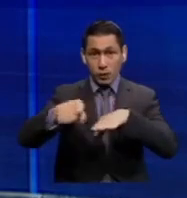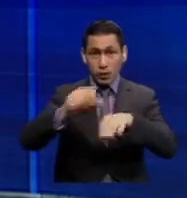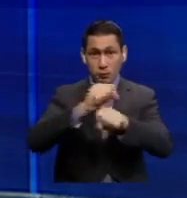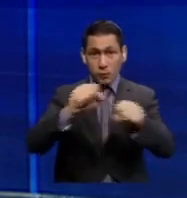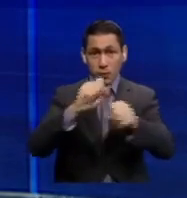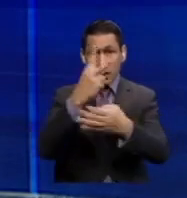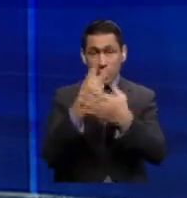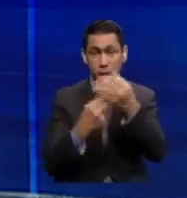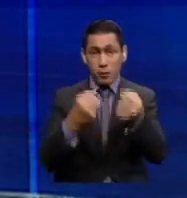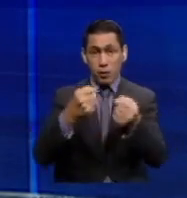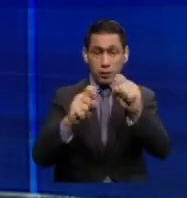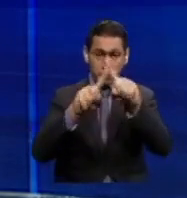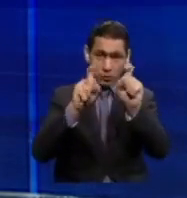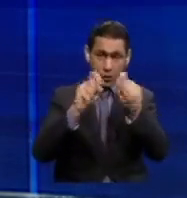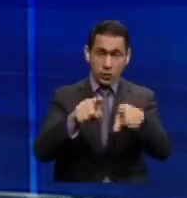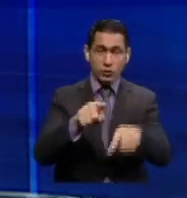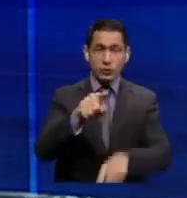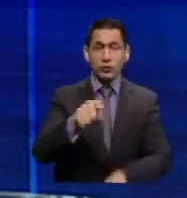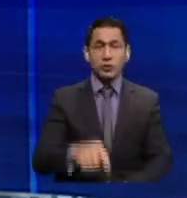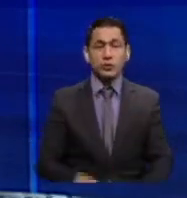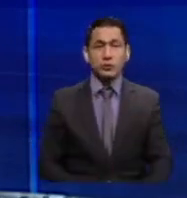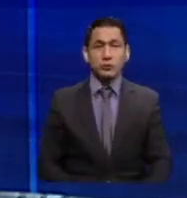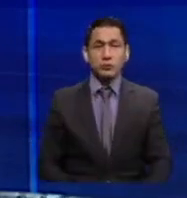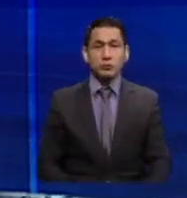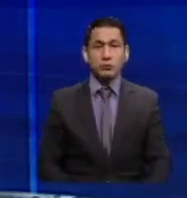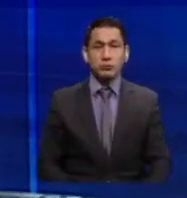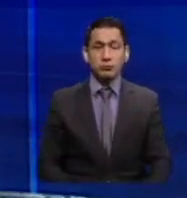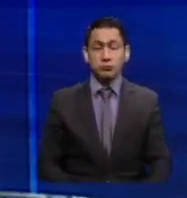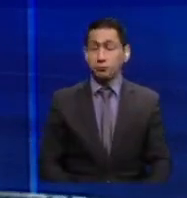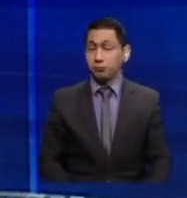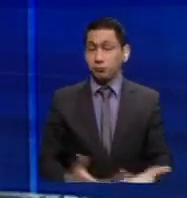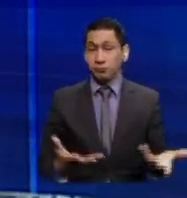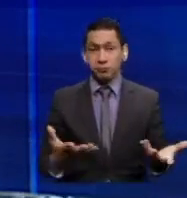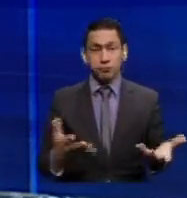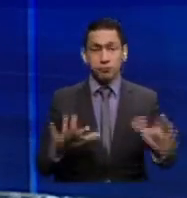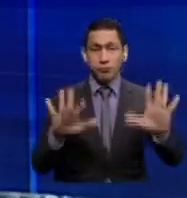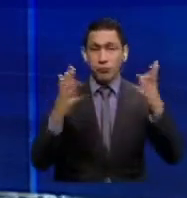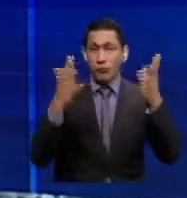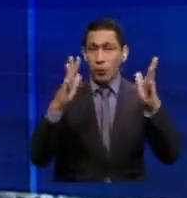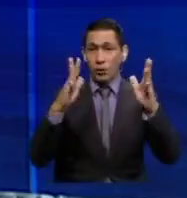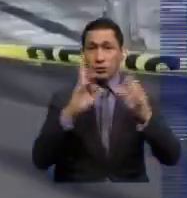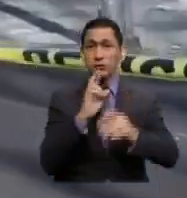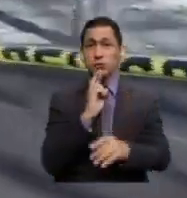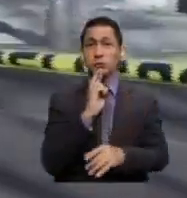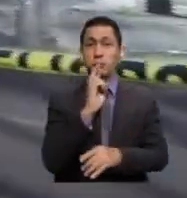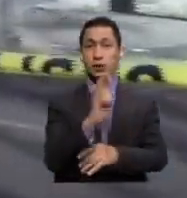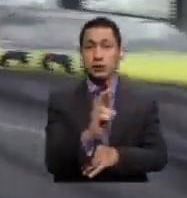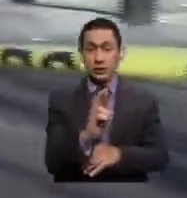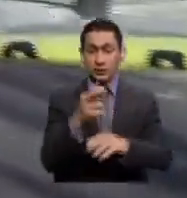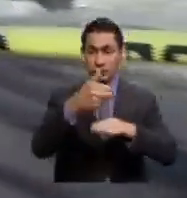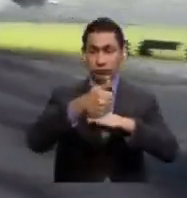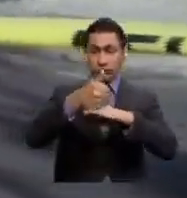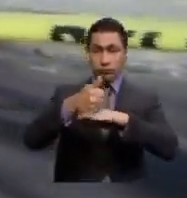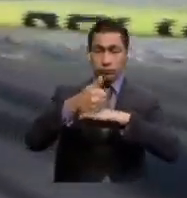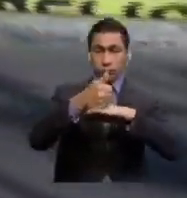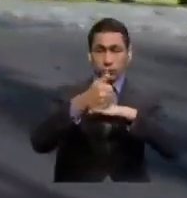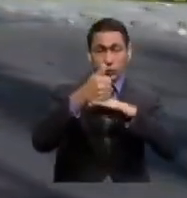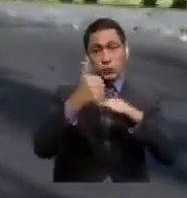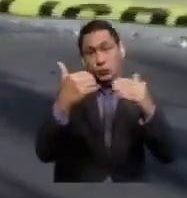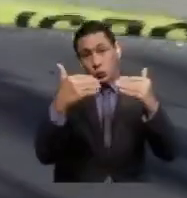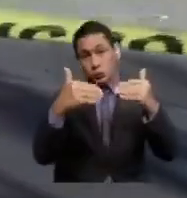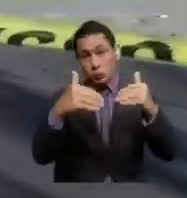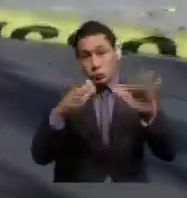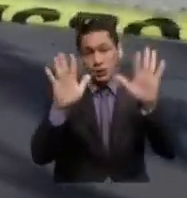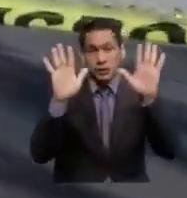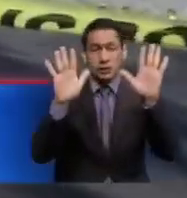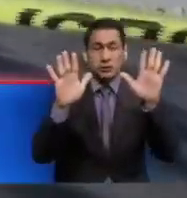Todas estas inquietudes todavía, como te había mencionado, no hay unas declaraciones oficiales. Según lo que se había mencionado, según un